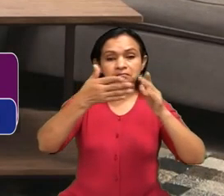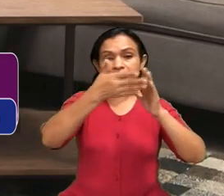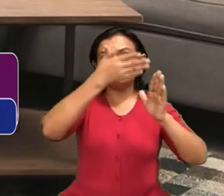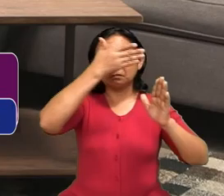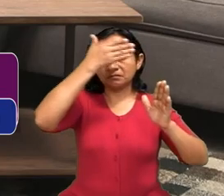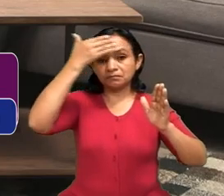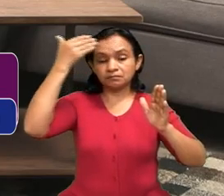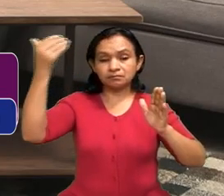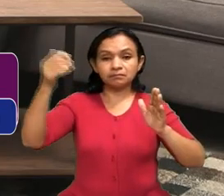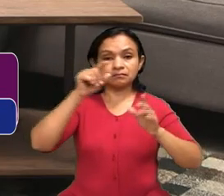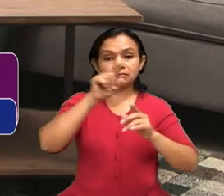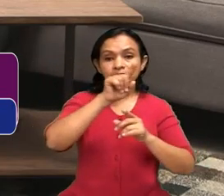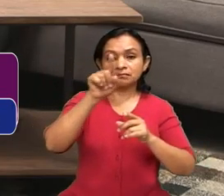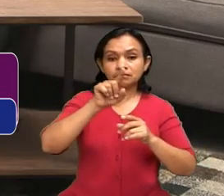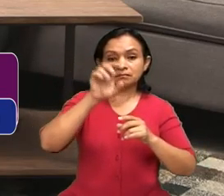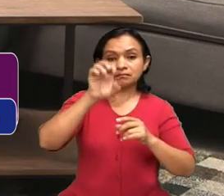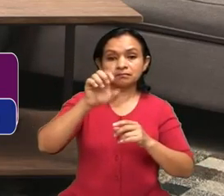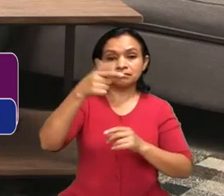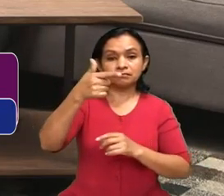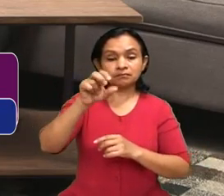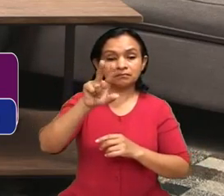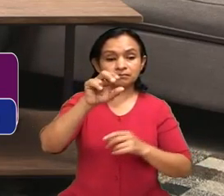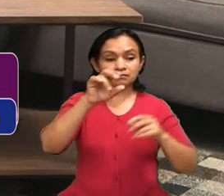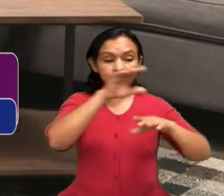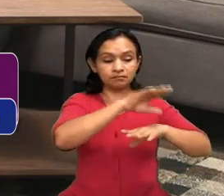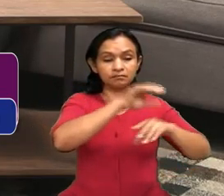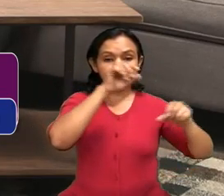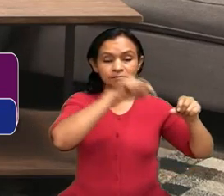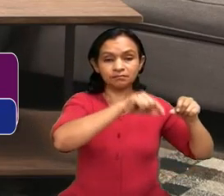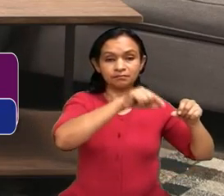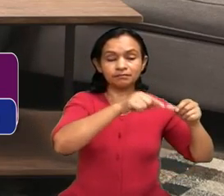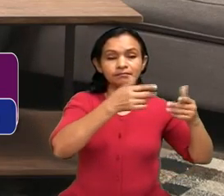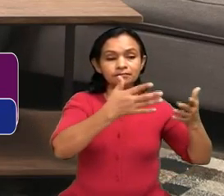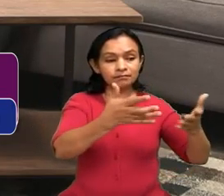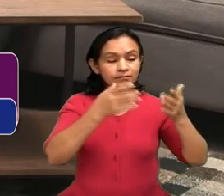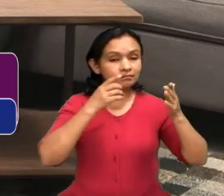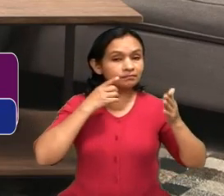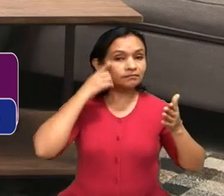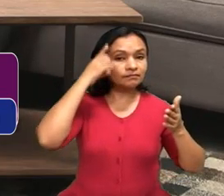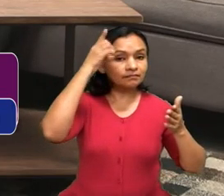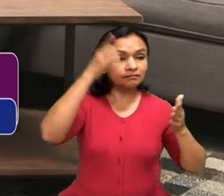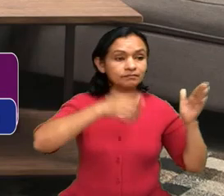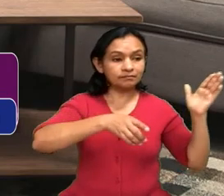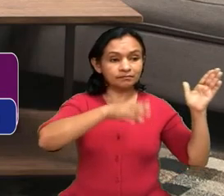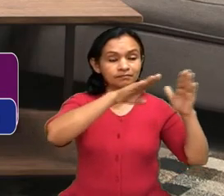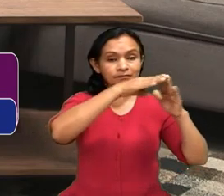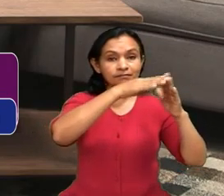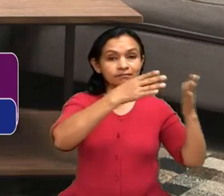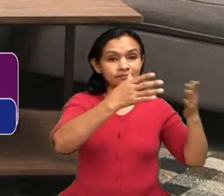como era la Segovia, y es donde Sandino pone énfasis para el desarrollo de esos lugares.